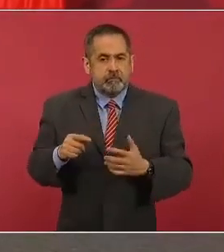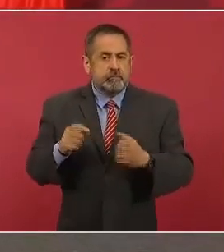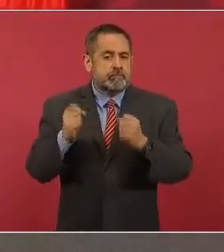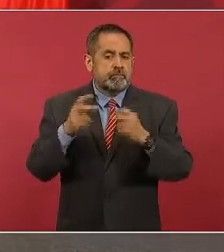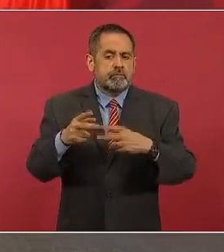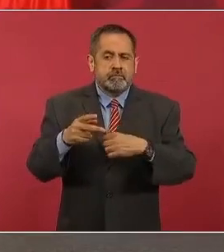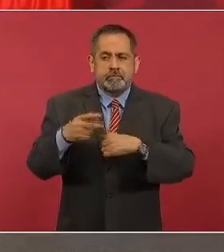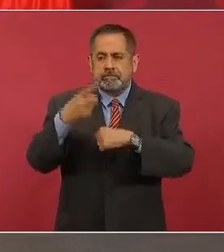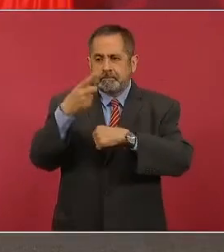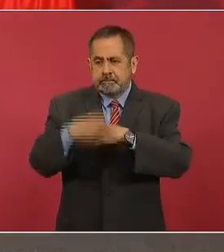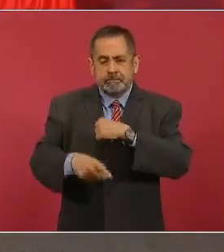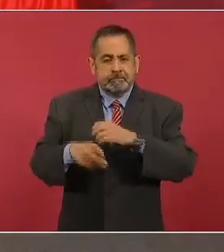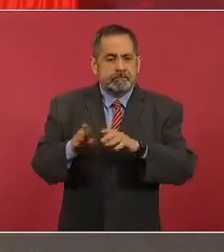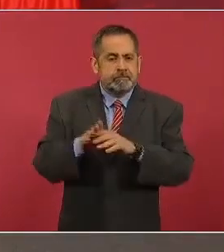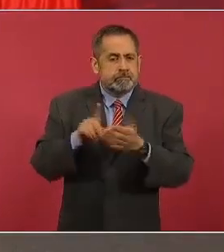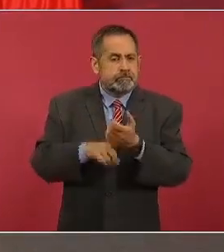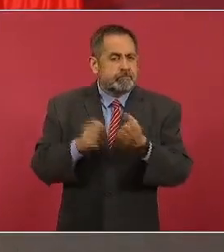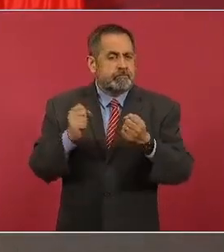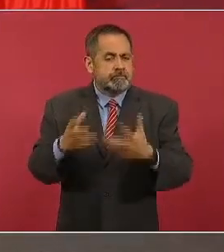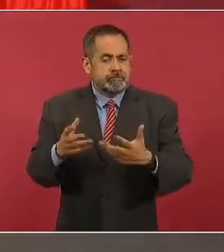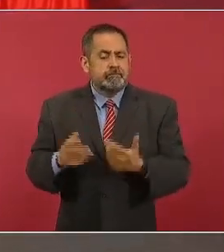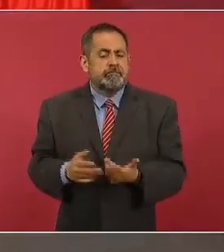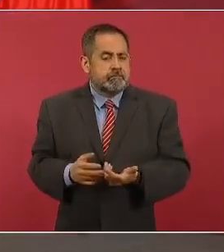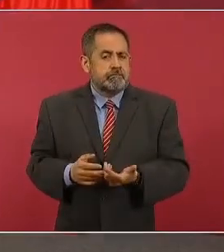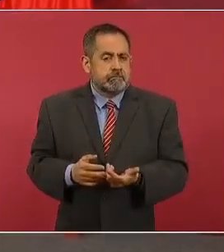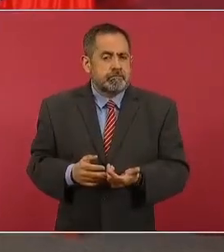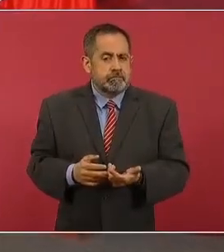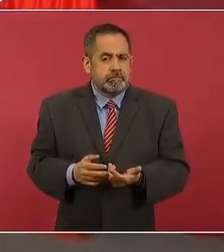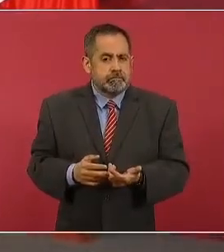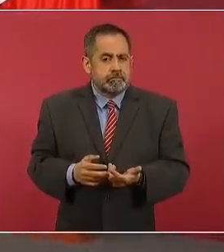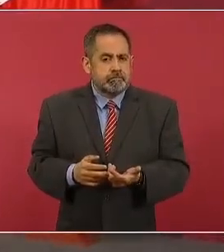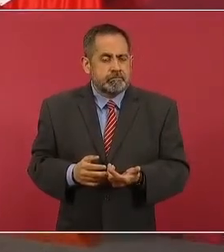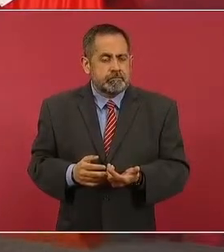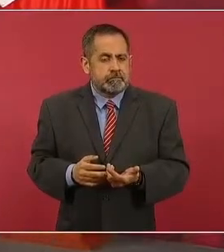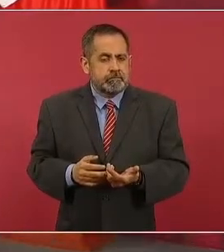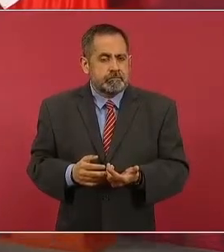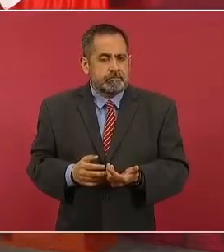muchos daños. Son dos